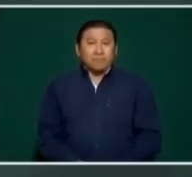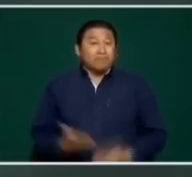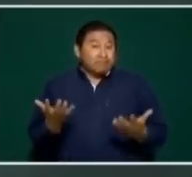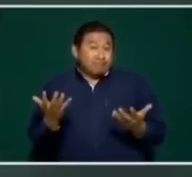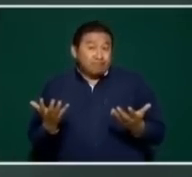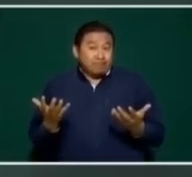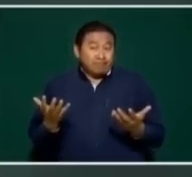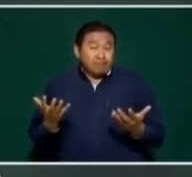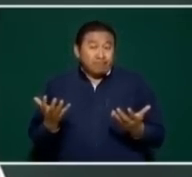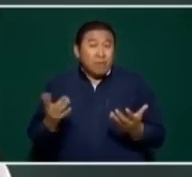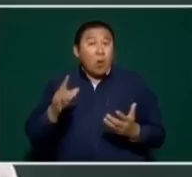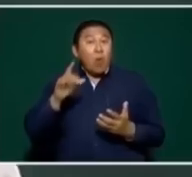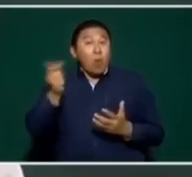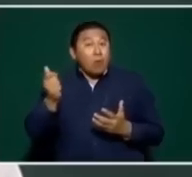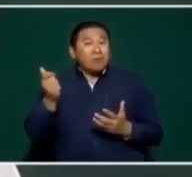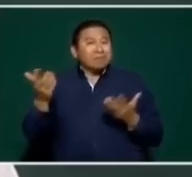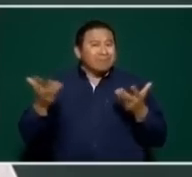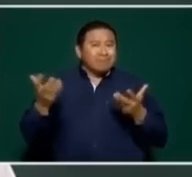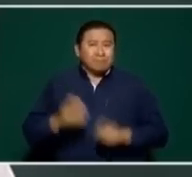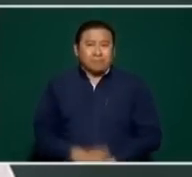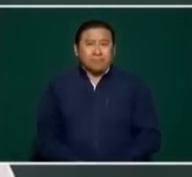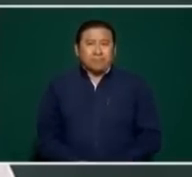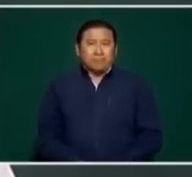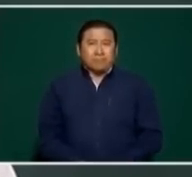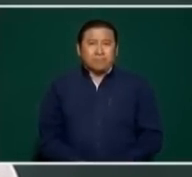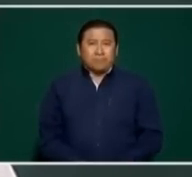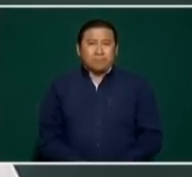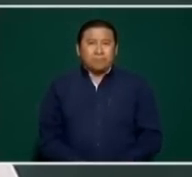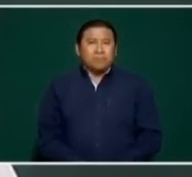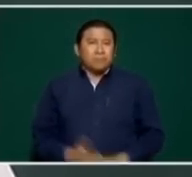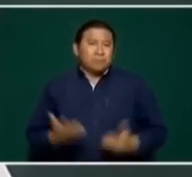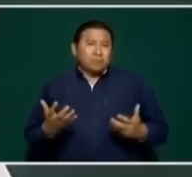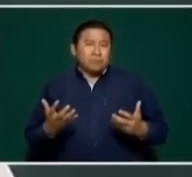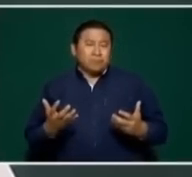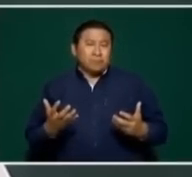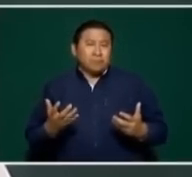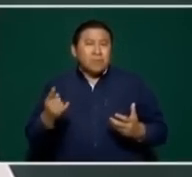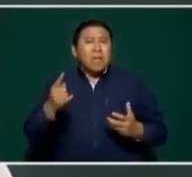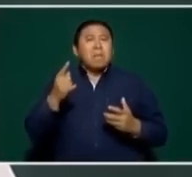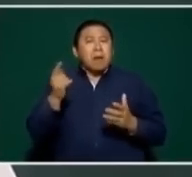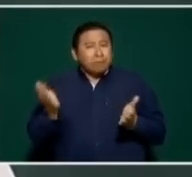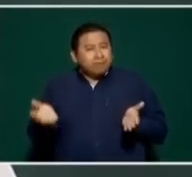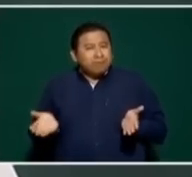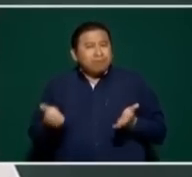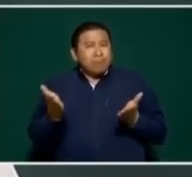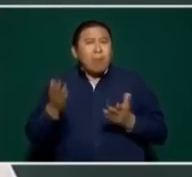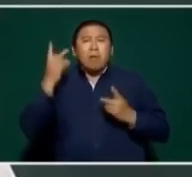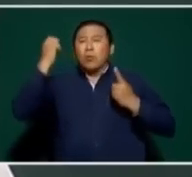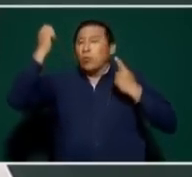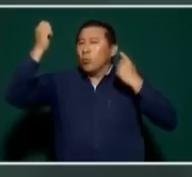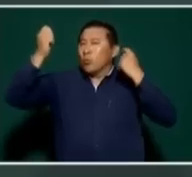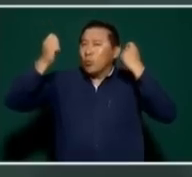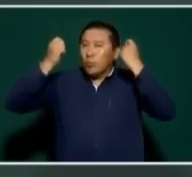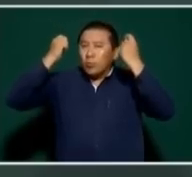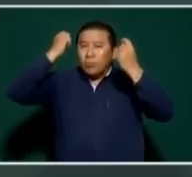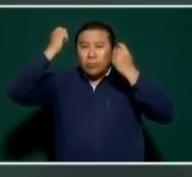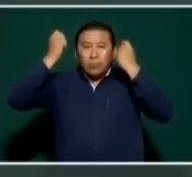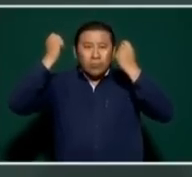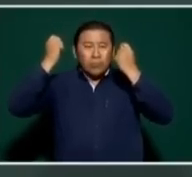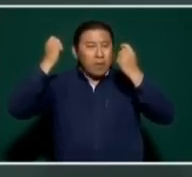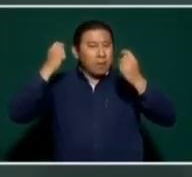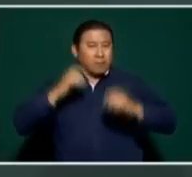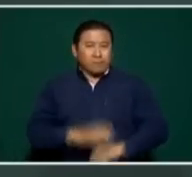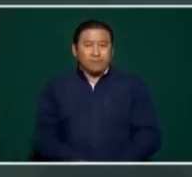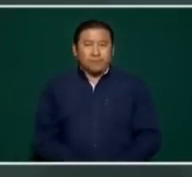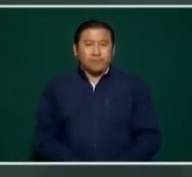Y otras acciones para fomentar el turismo,